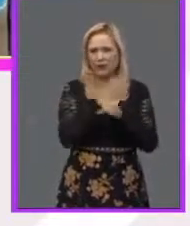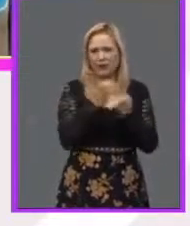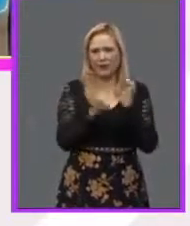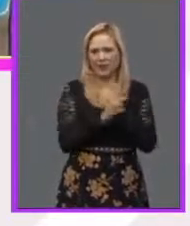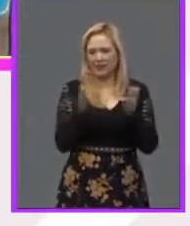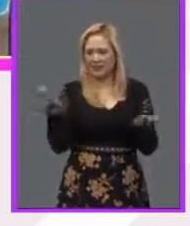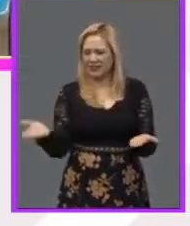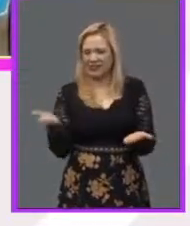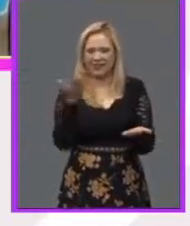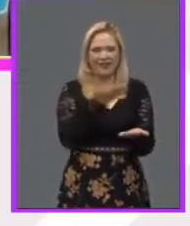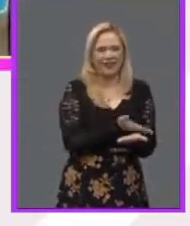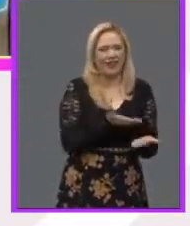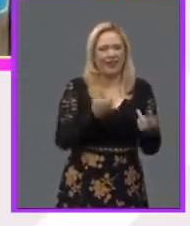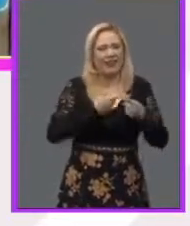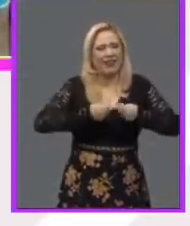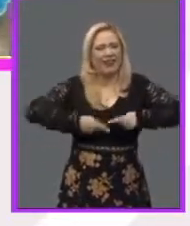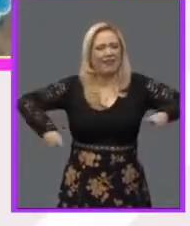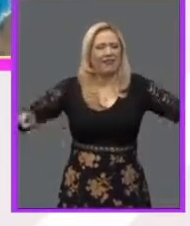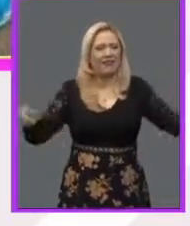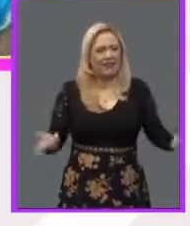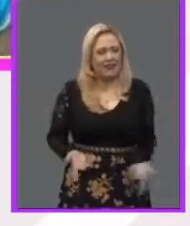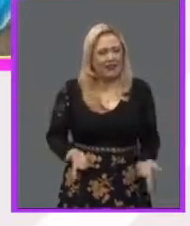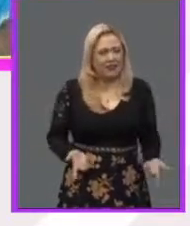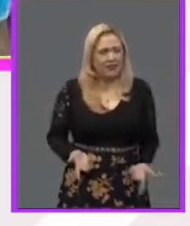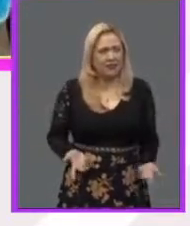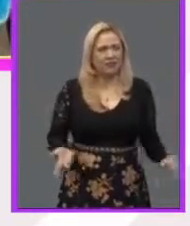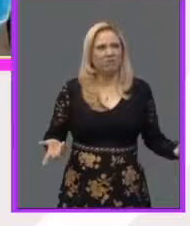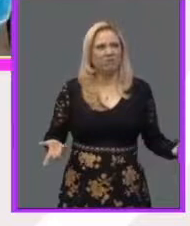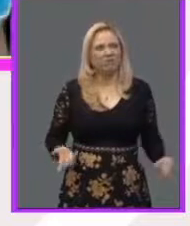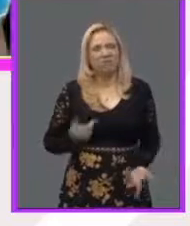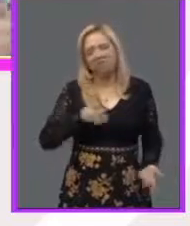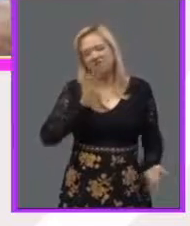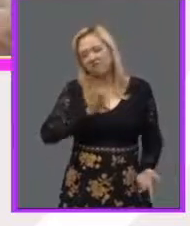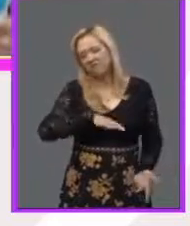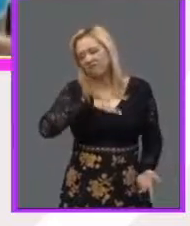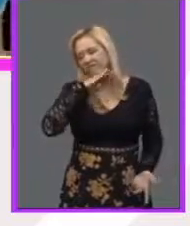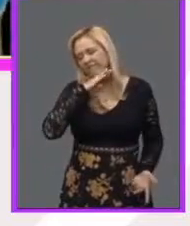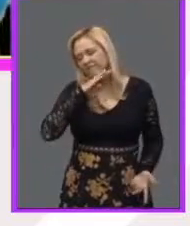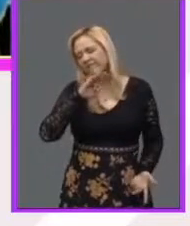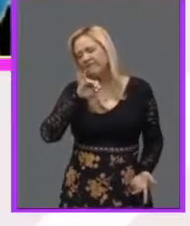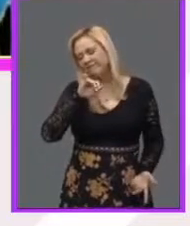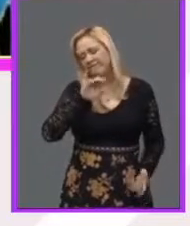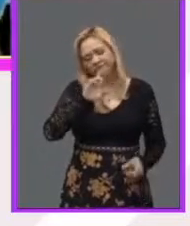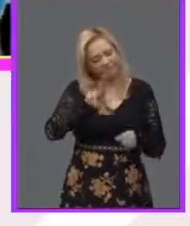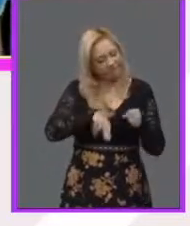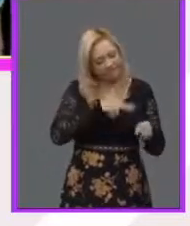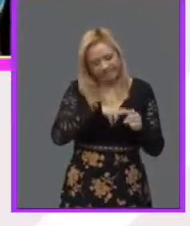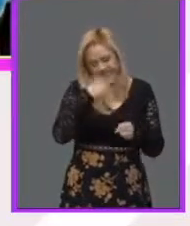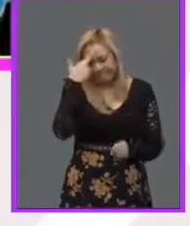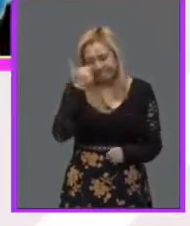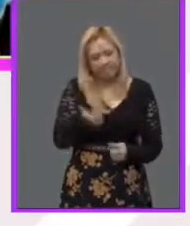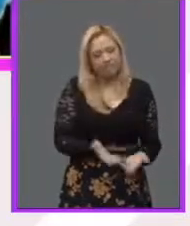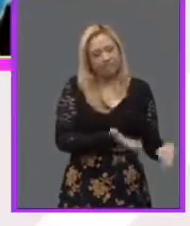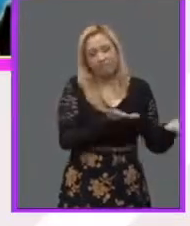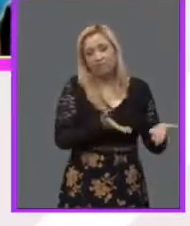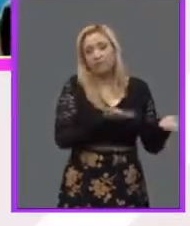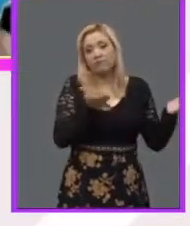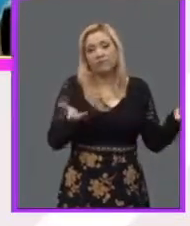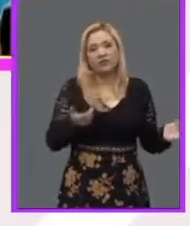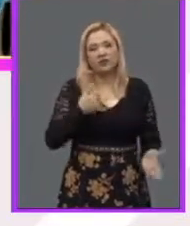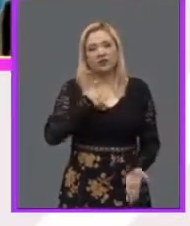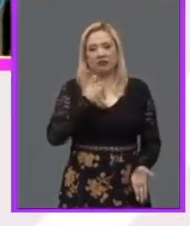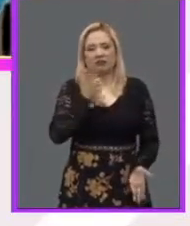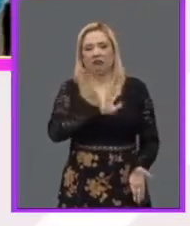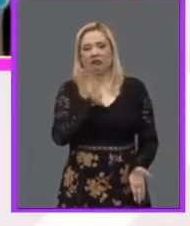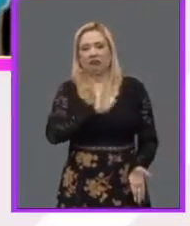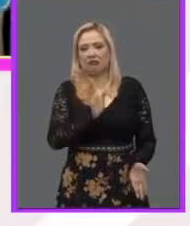este tipo de espacios o situaciones habitacionales las veo como normales, como naturales casi casi, pero yo no las usaría? Entonces ahí